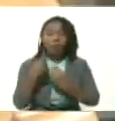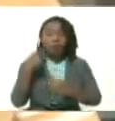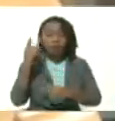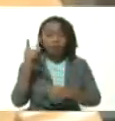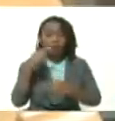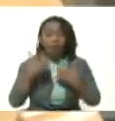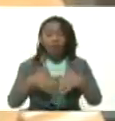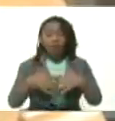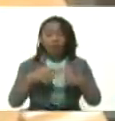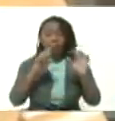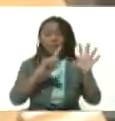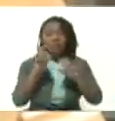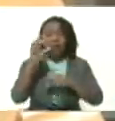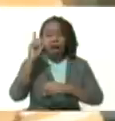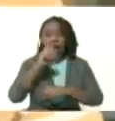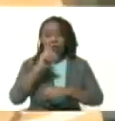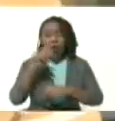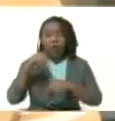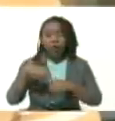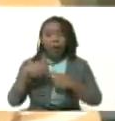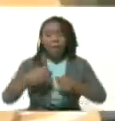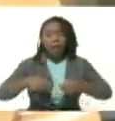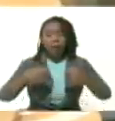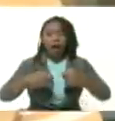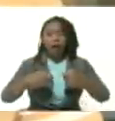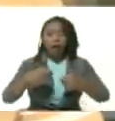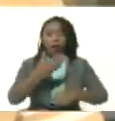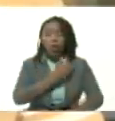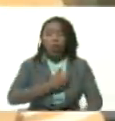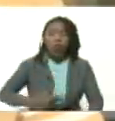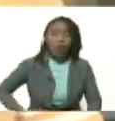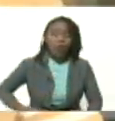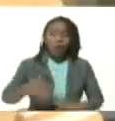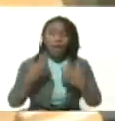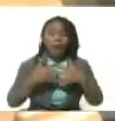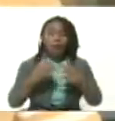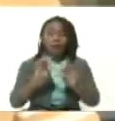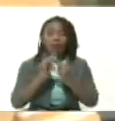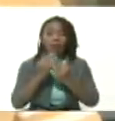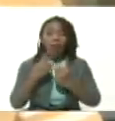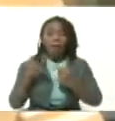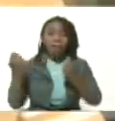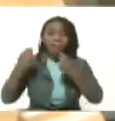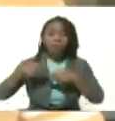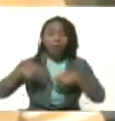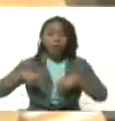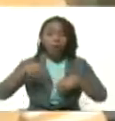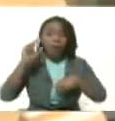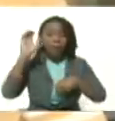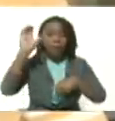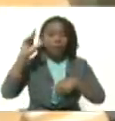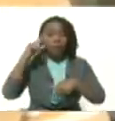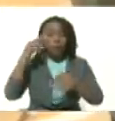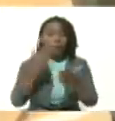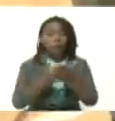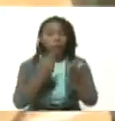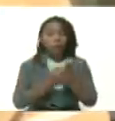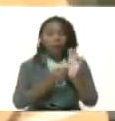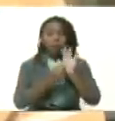una empresa con más de 60 años en el mercado. Los dueños, una empresa familiar, siguen apostando al país. Y bueno, para muestra un